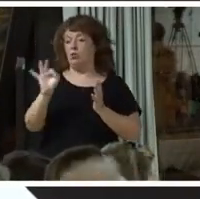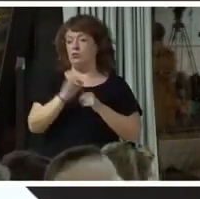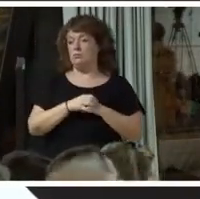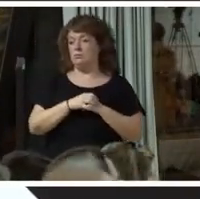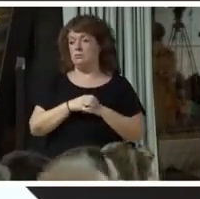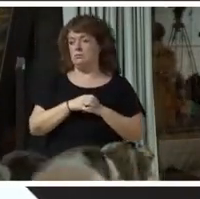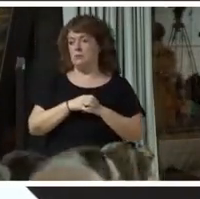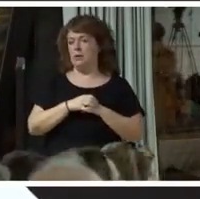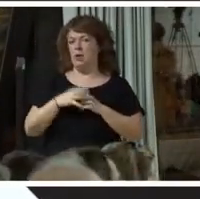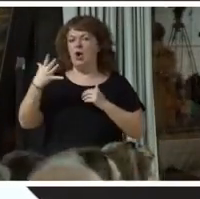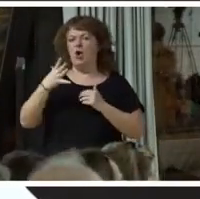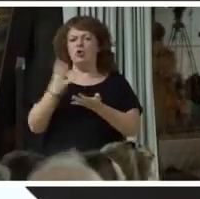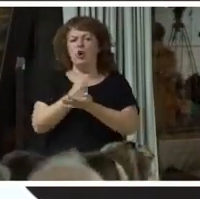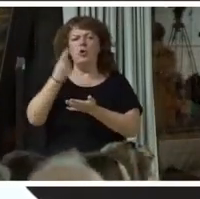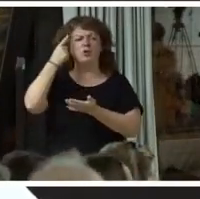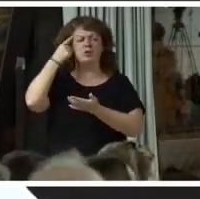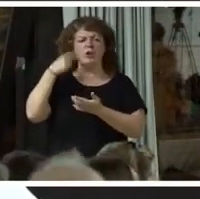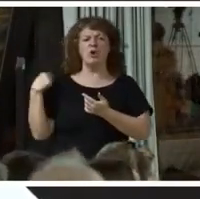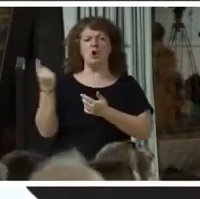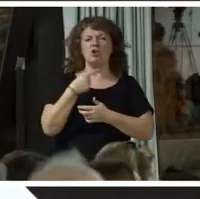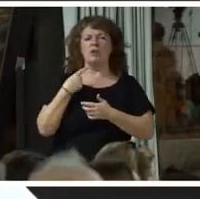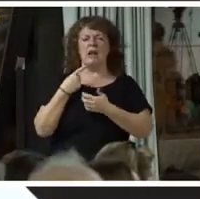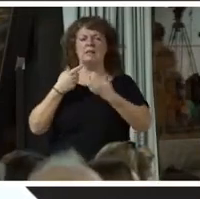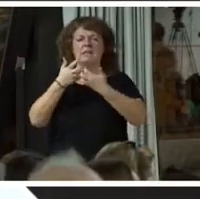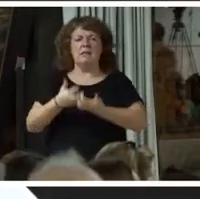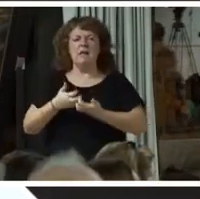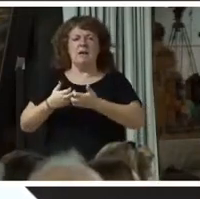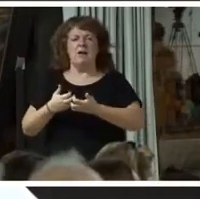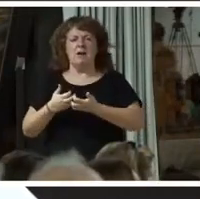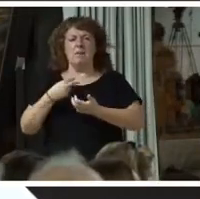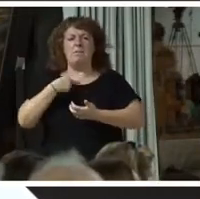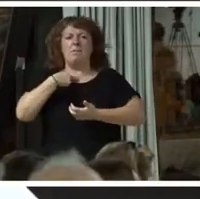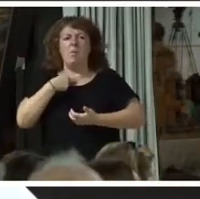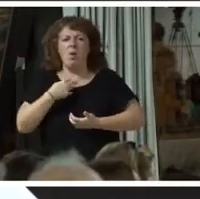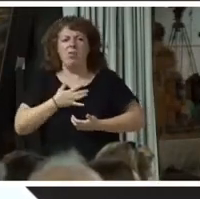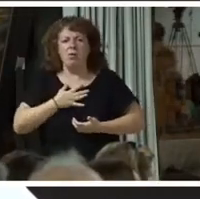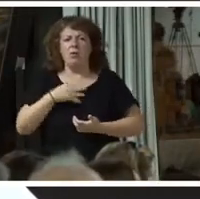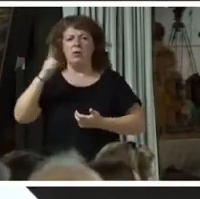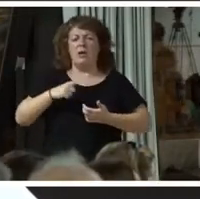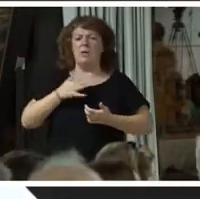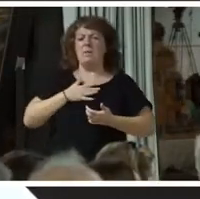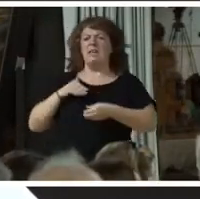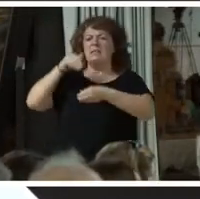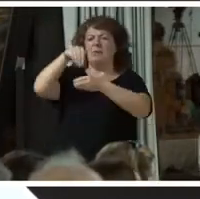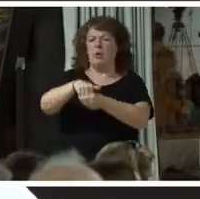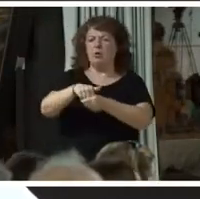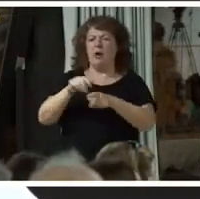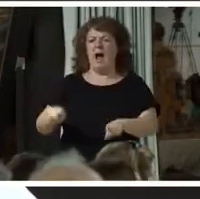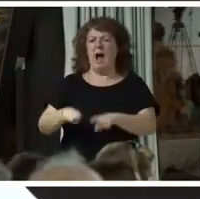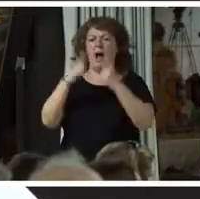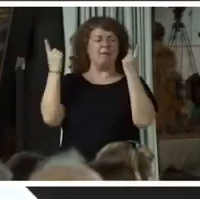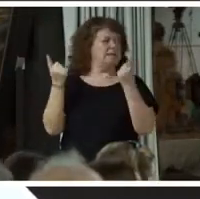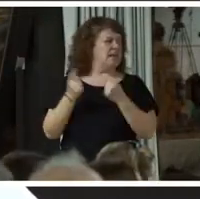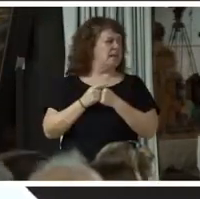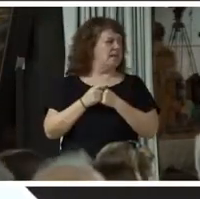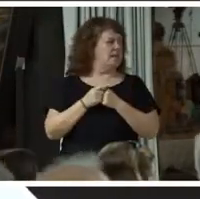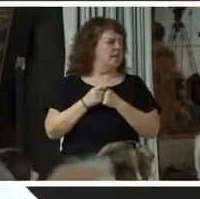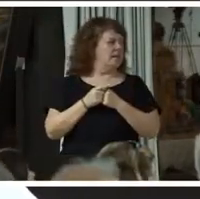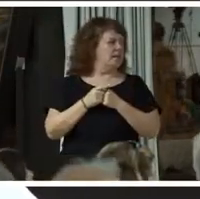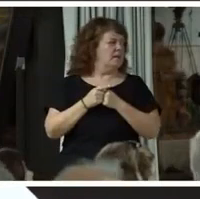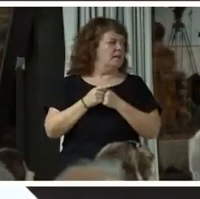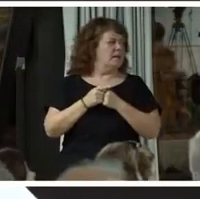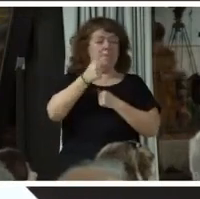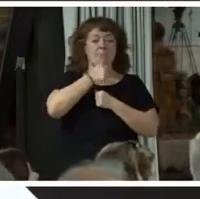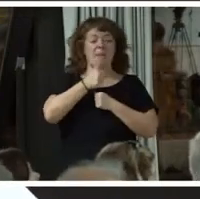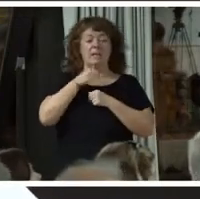que todo el mundo sabe que nosotras vamos a utilizar nuestra voz y también nuestros votos a pesar de que siempre que hay que